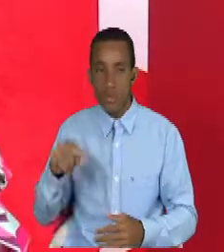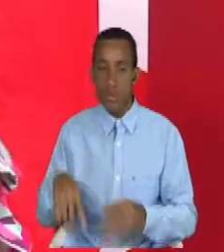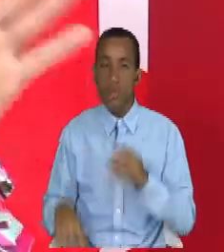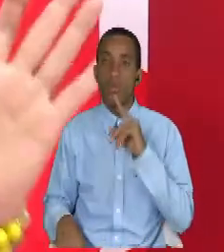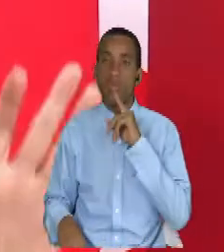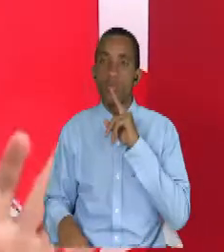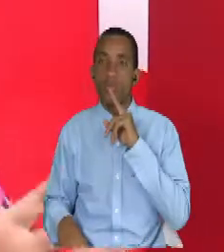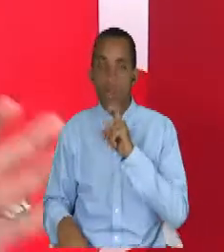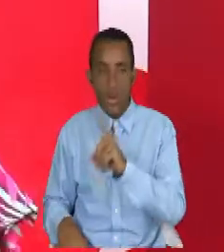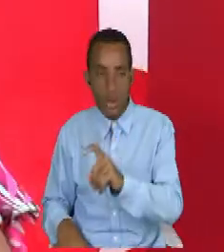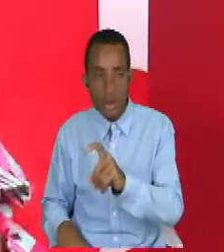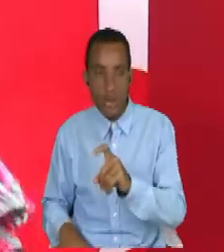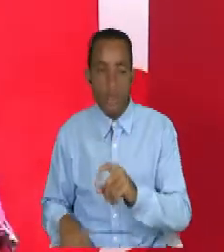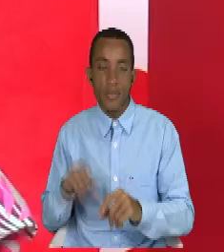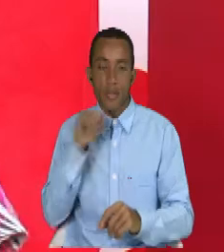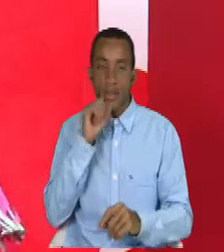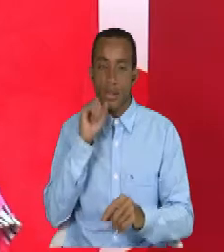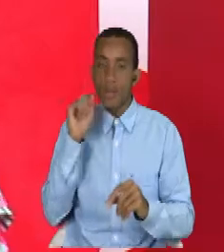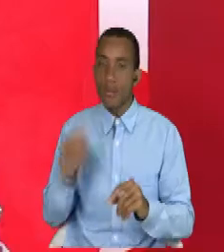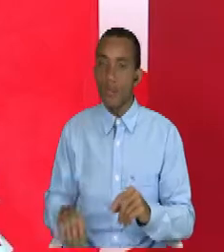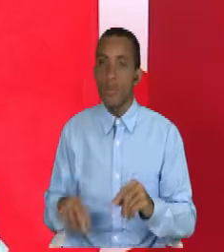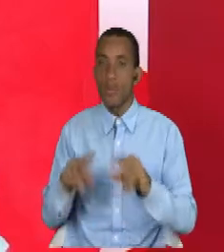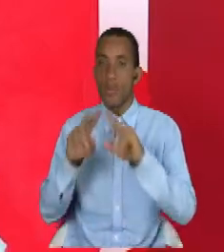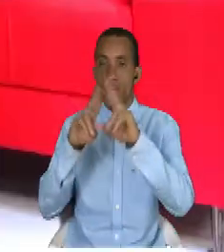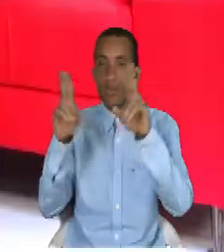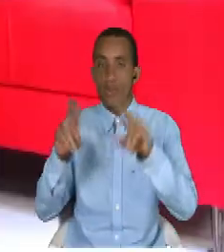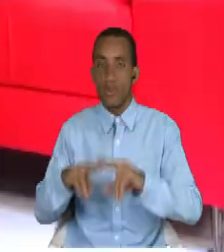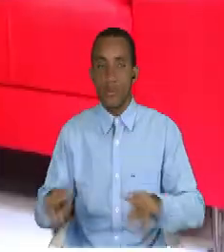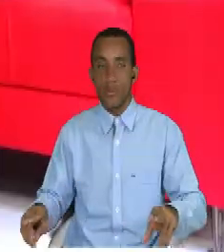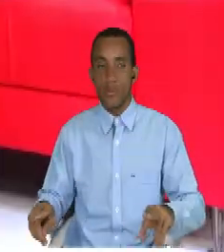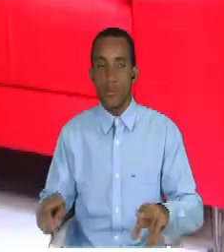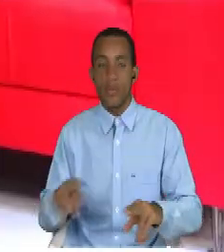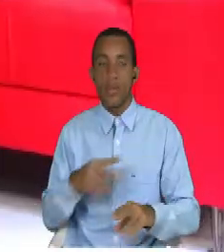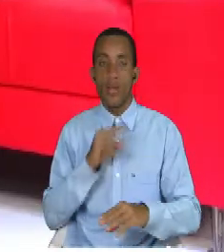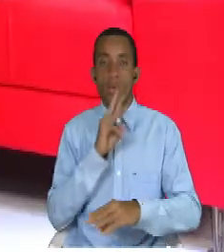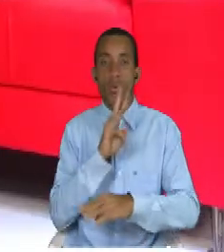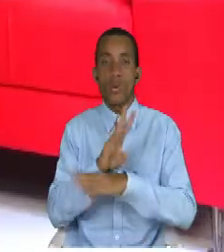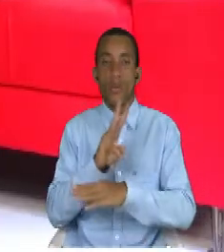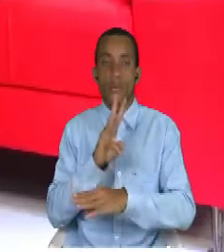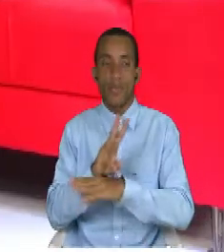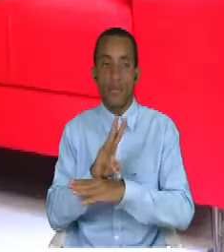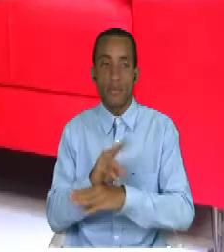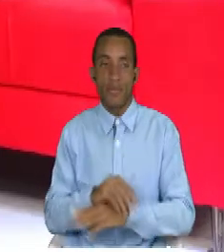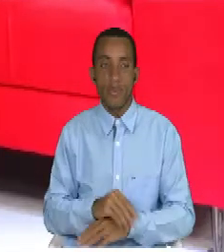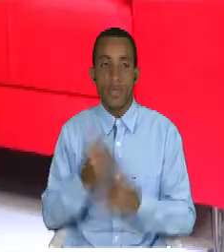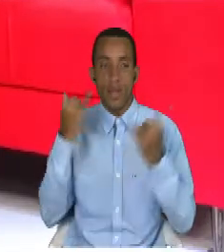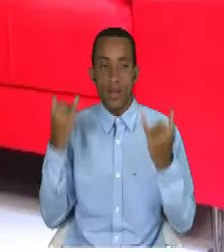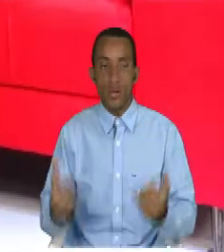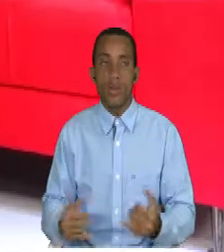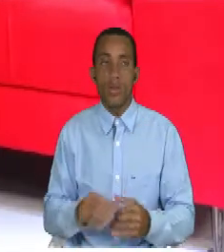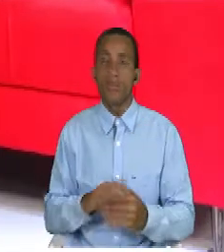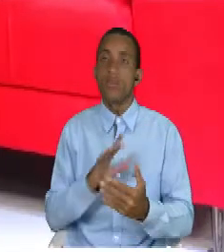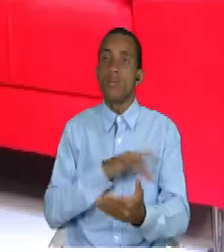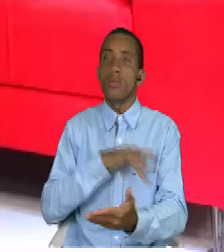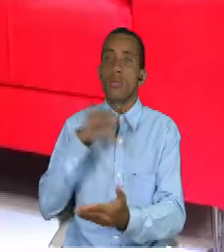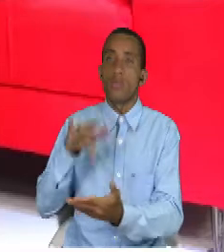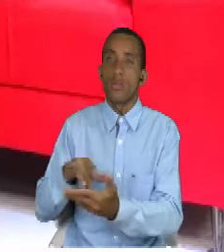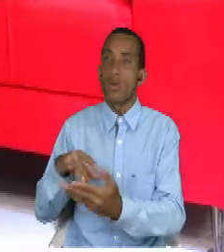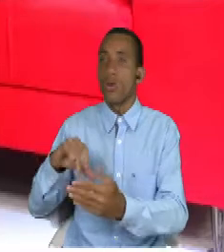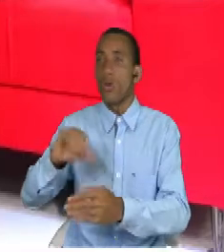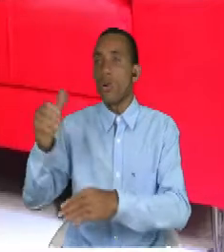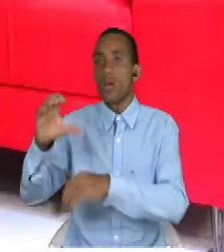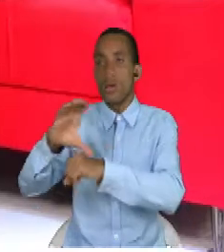sino por medio de su página web en cualquier parte del país si casualmente de crítica vamos a estar en unas consultorías por fuera en otras ciudades